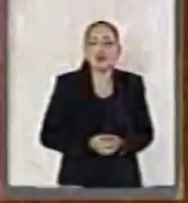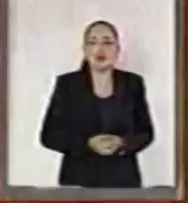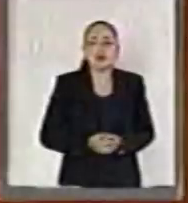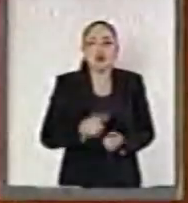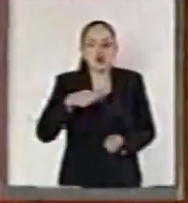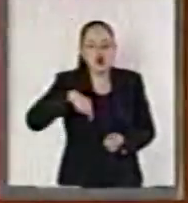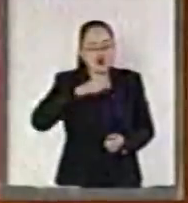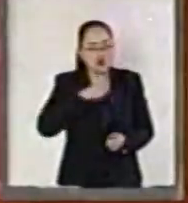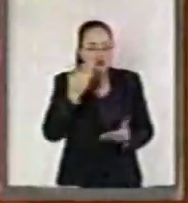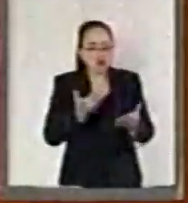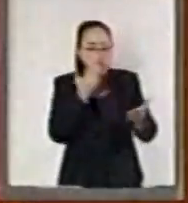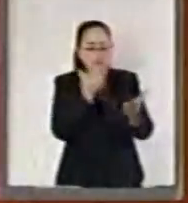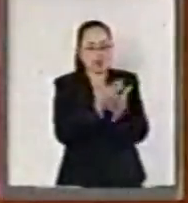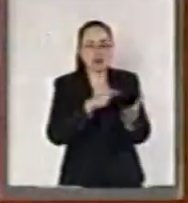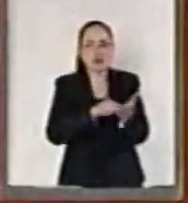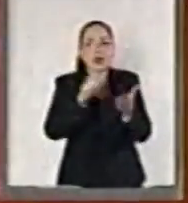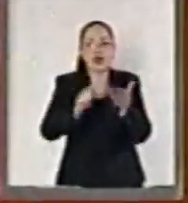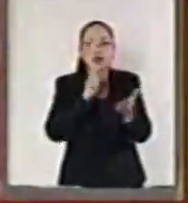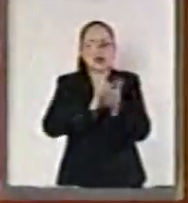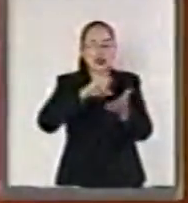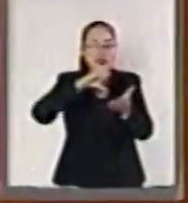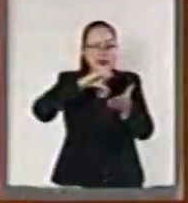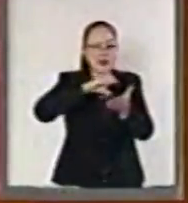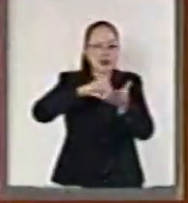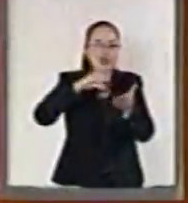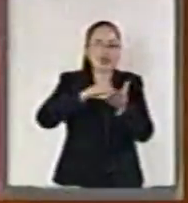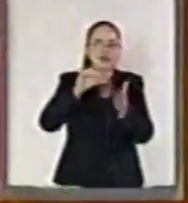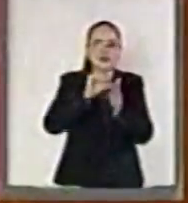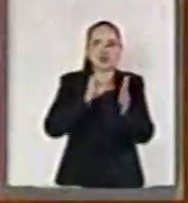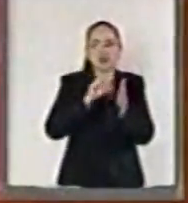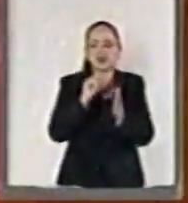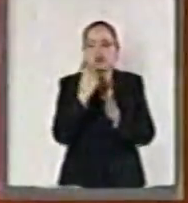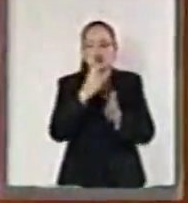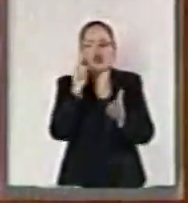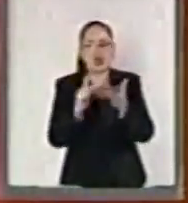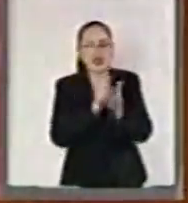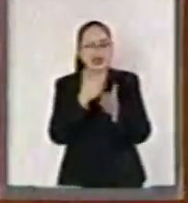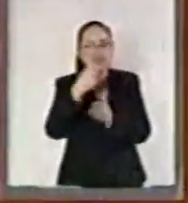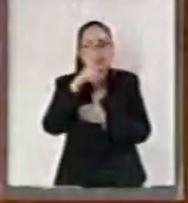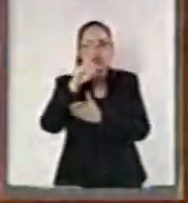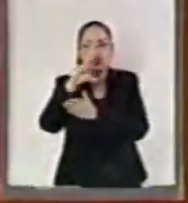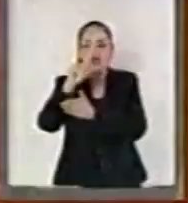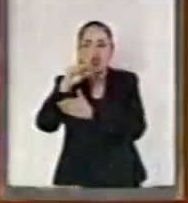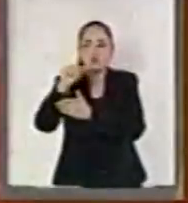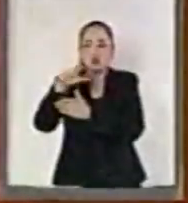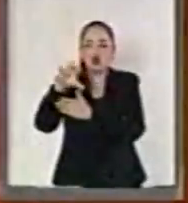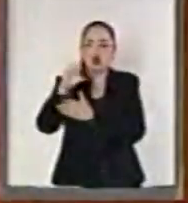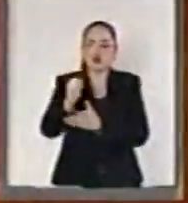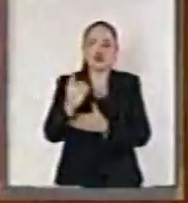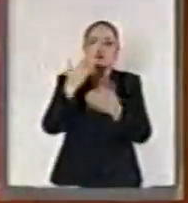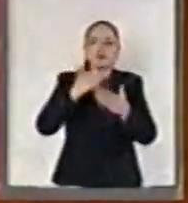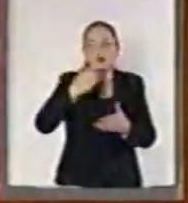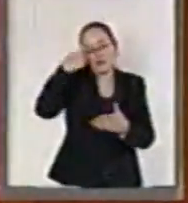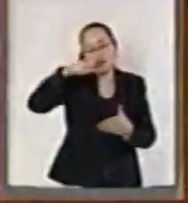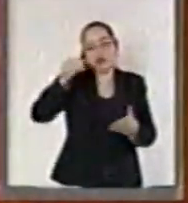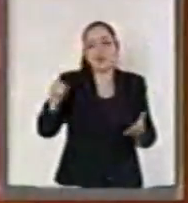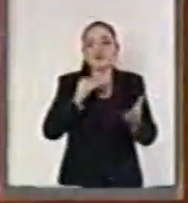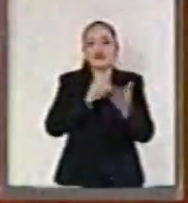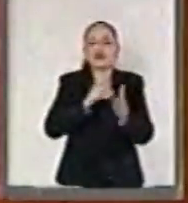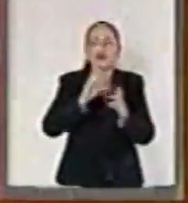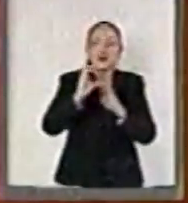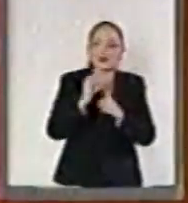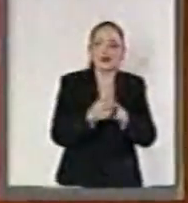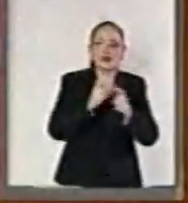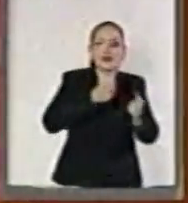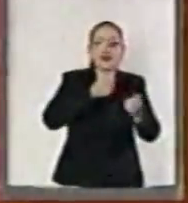una reforma a la ley, al artículo 81 de la Ley de Hidrocarburos, para establecer la obligación de la Comisión Reguladora de